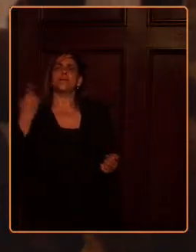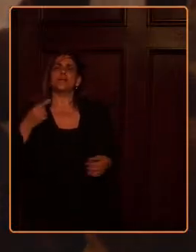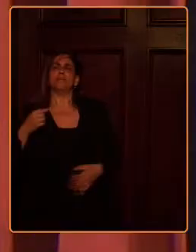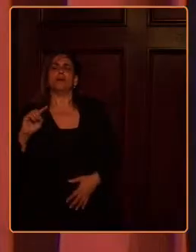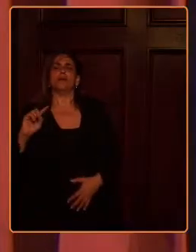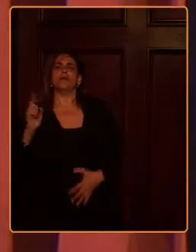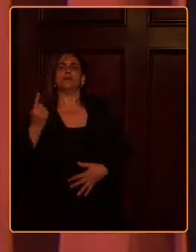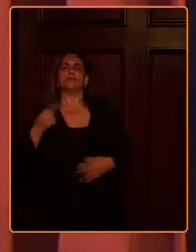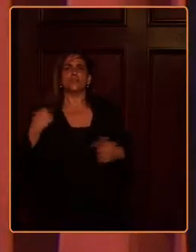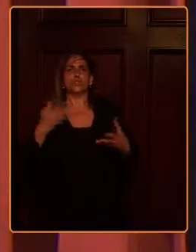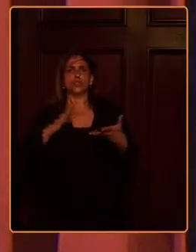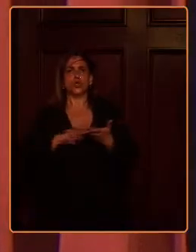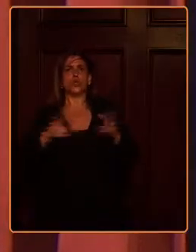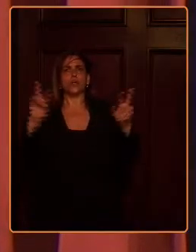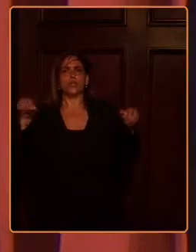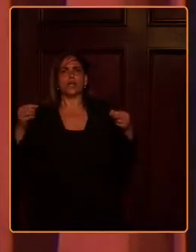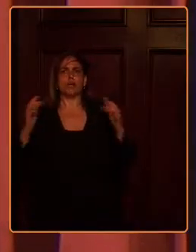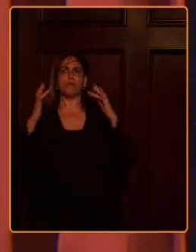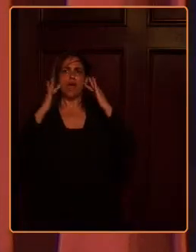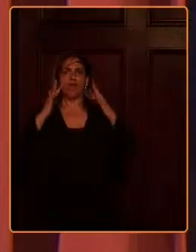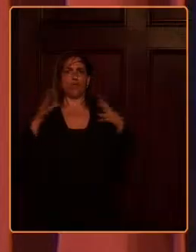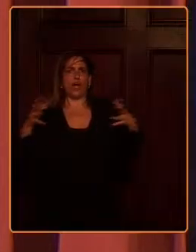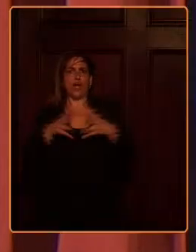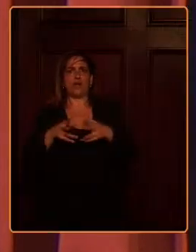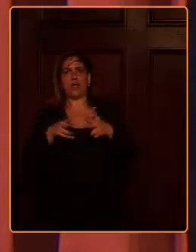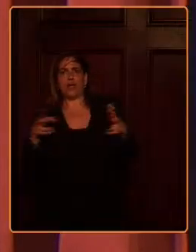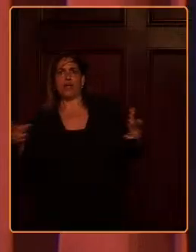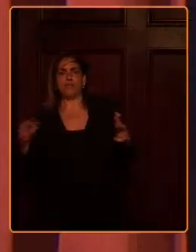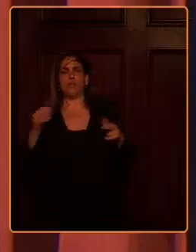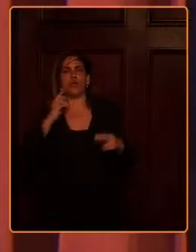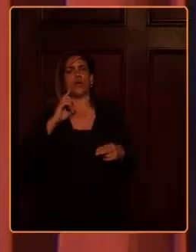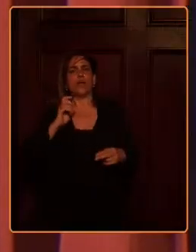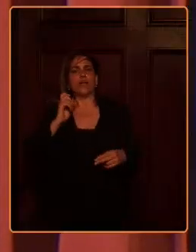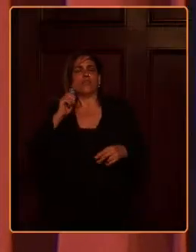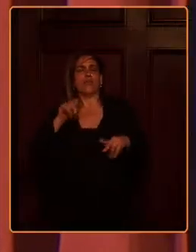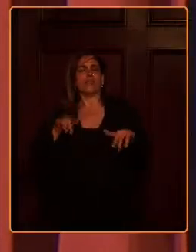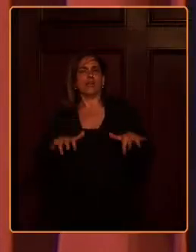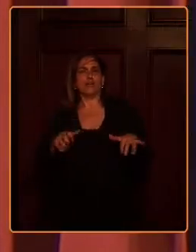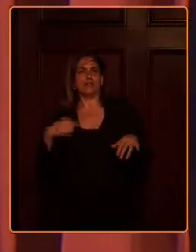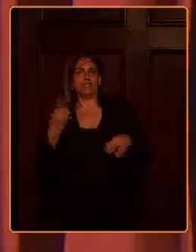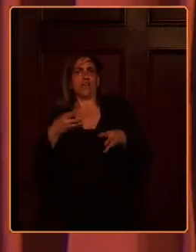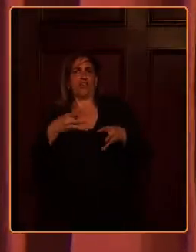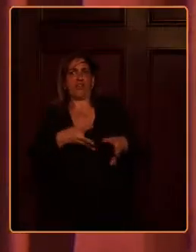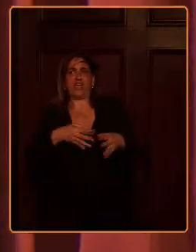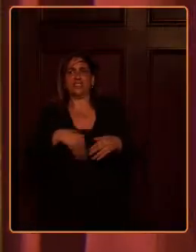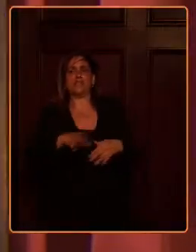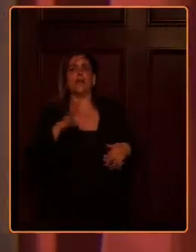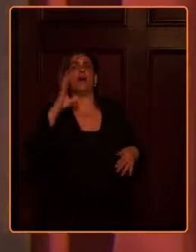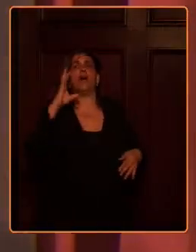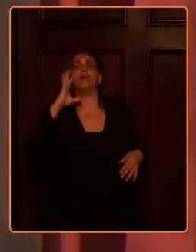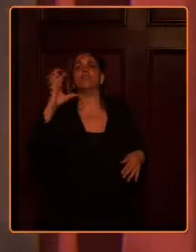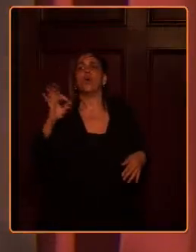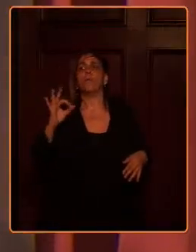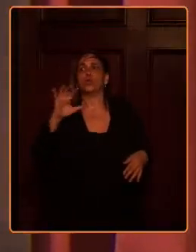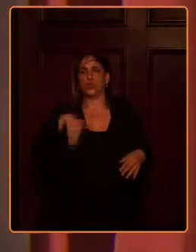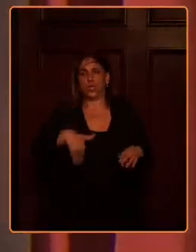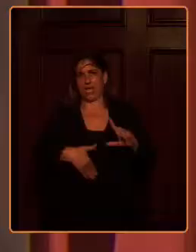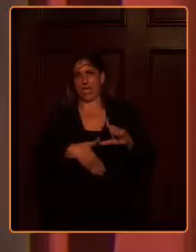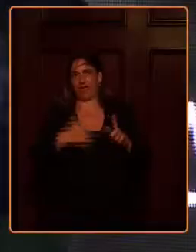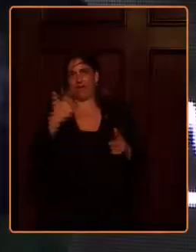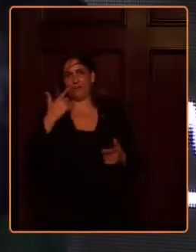primer panel a propósito de educar en la era de la inteligencia artificial, desafíos y oportunidades en la región.